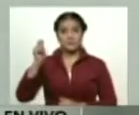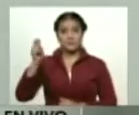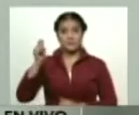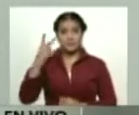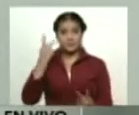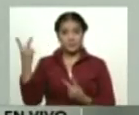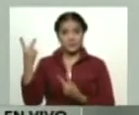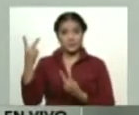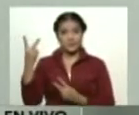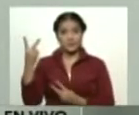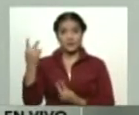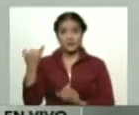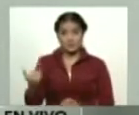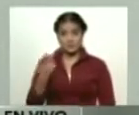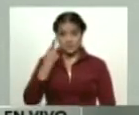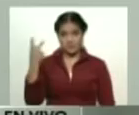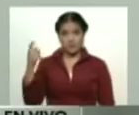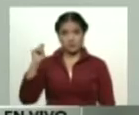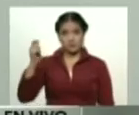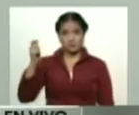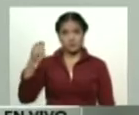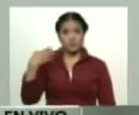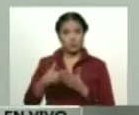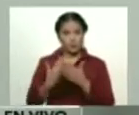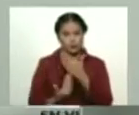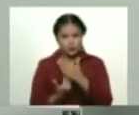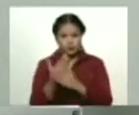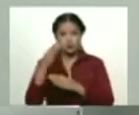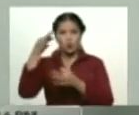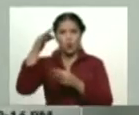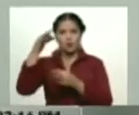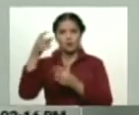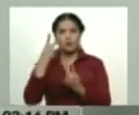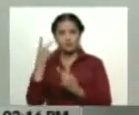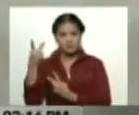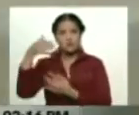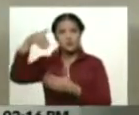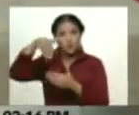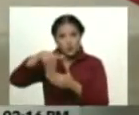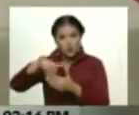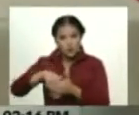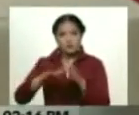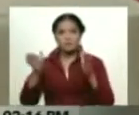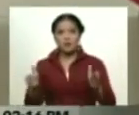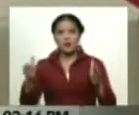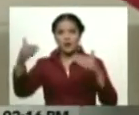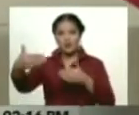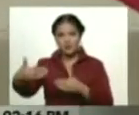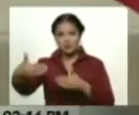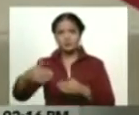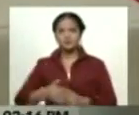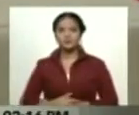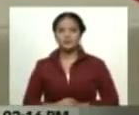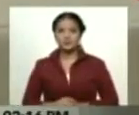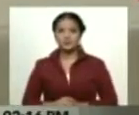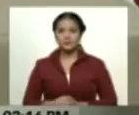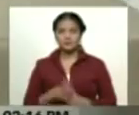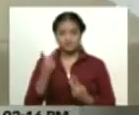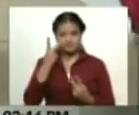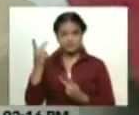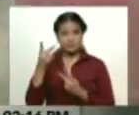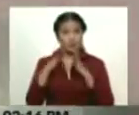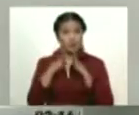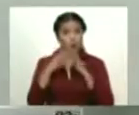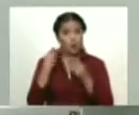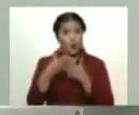ante las cámaras, como ya lo está haciendo, su comprobante de votación y depositarlo en la urna donde son resguardados